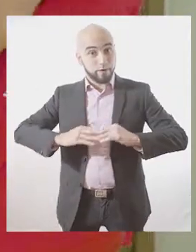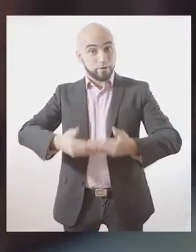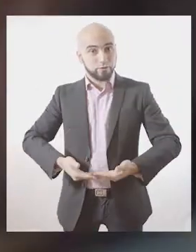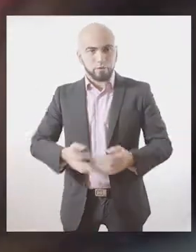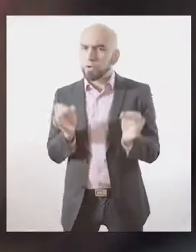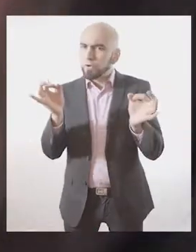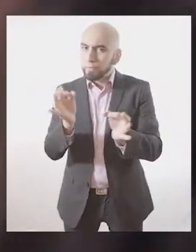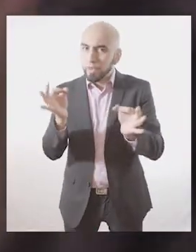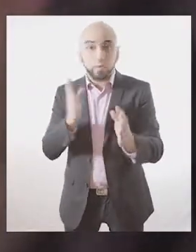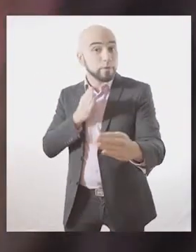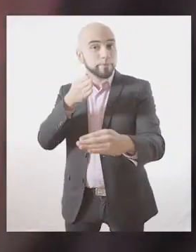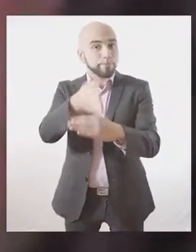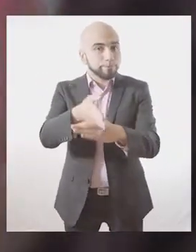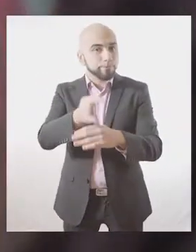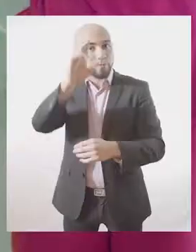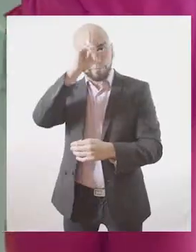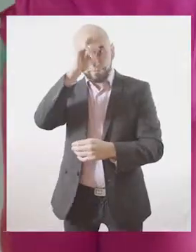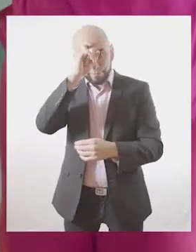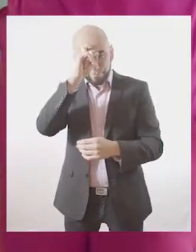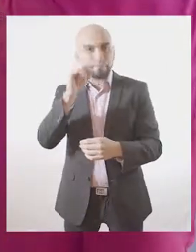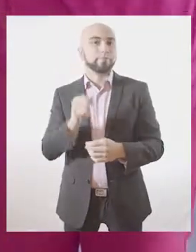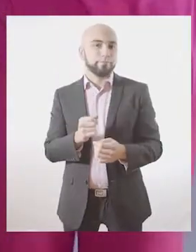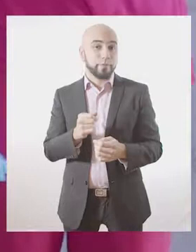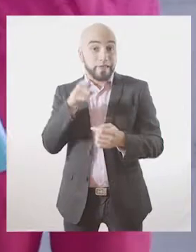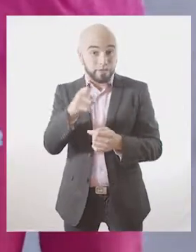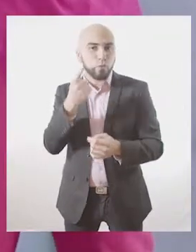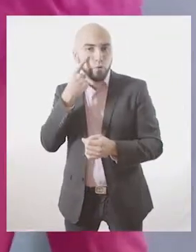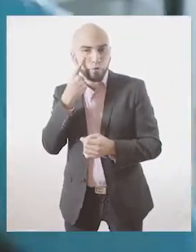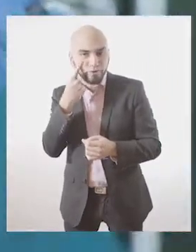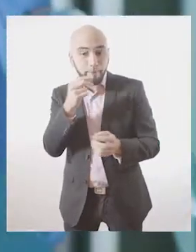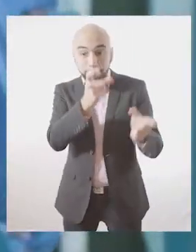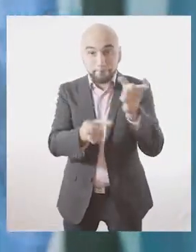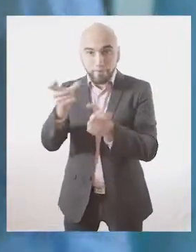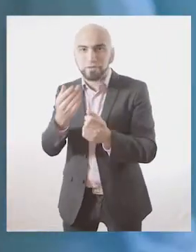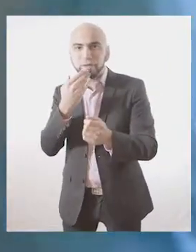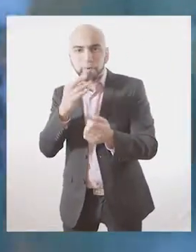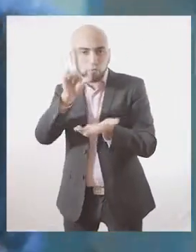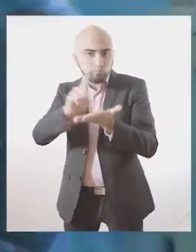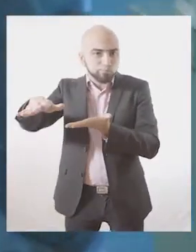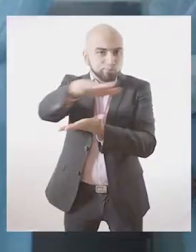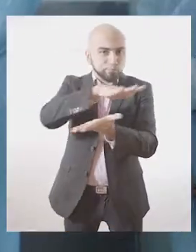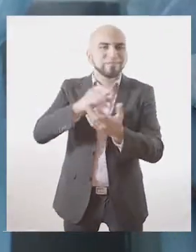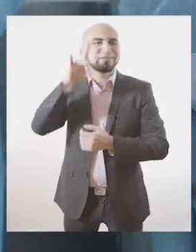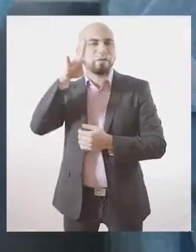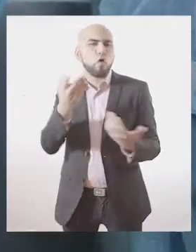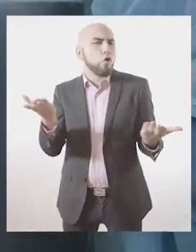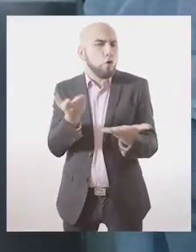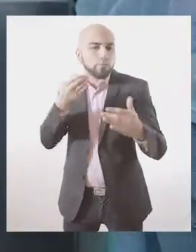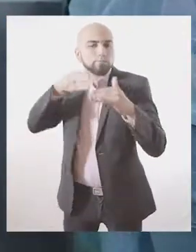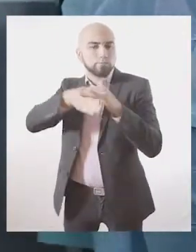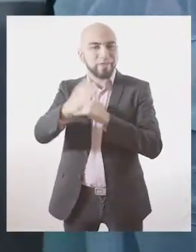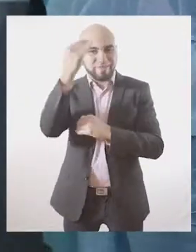embarazo, les recomendamos asistir a la visita guiada a la maternidad para que conozcan al personal, las dependencias y sepan cómo será